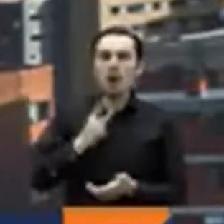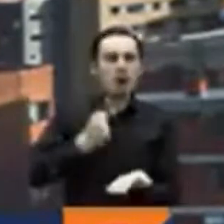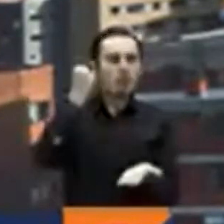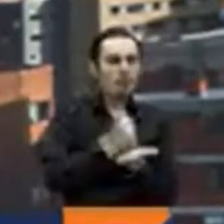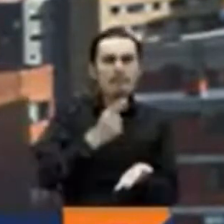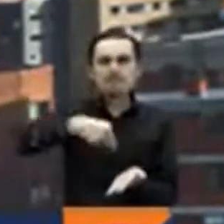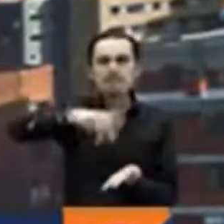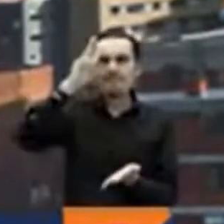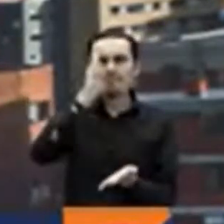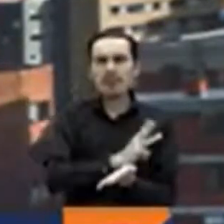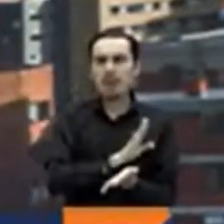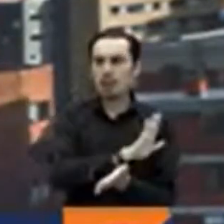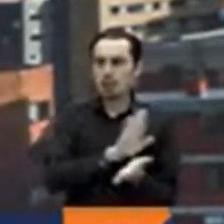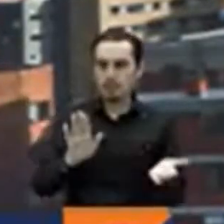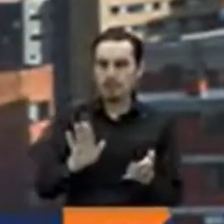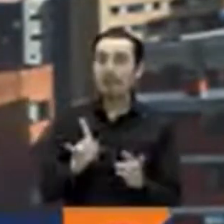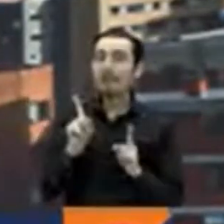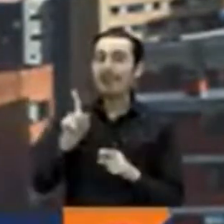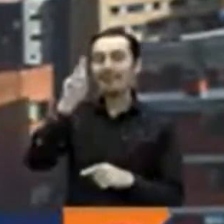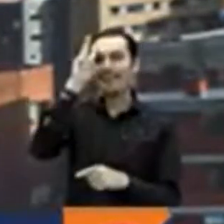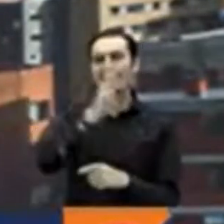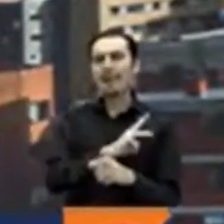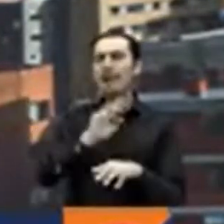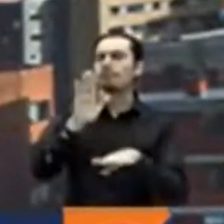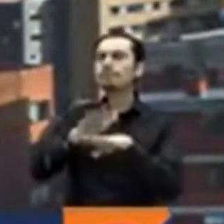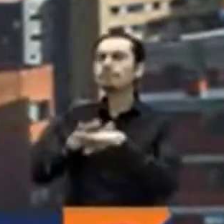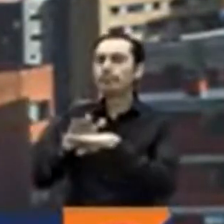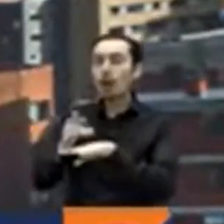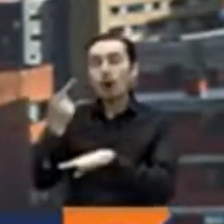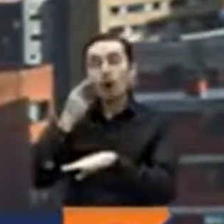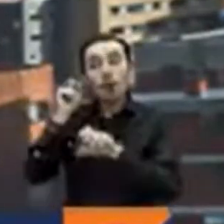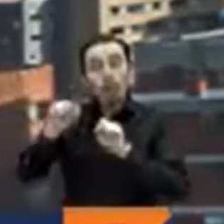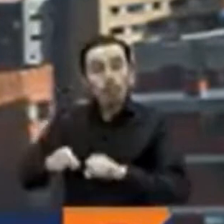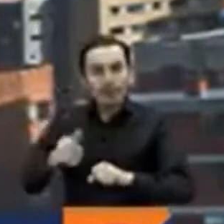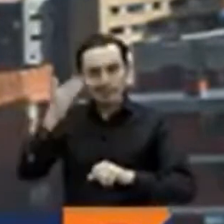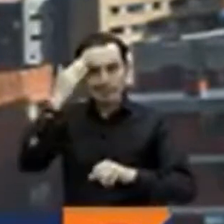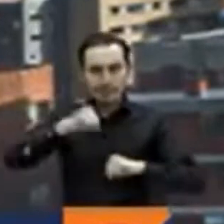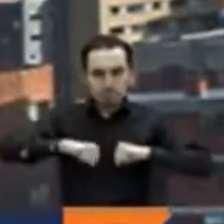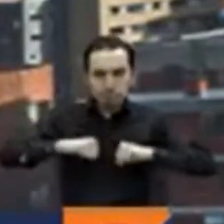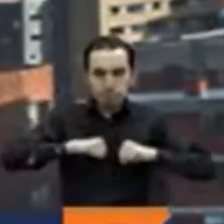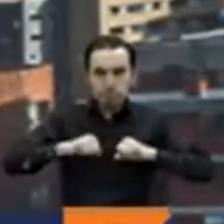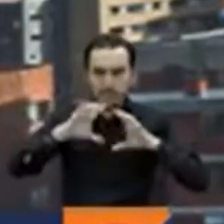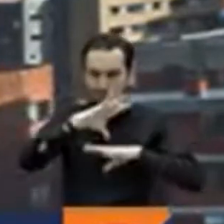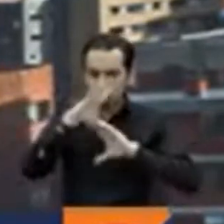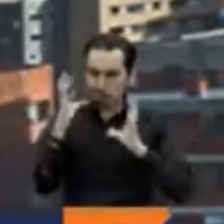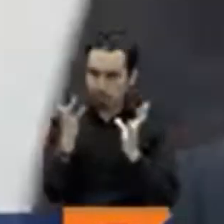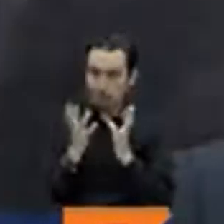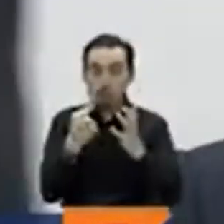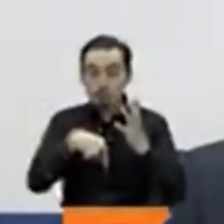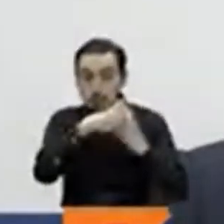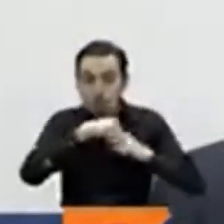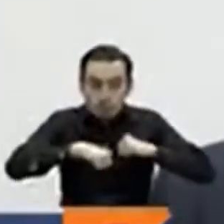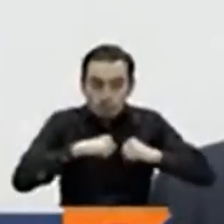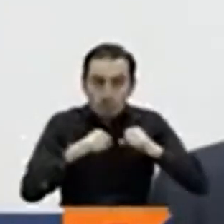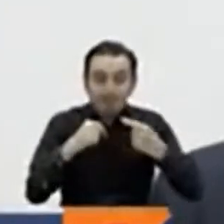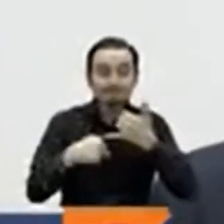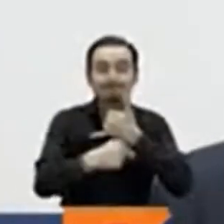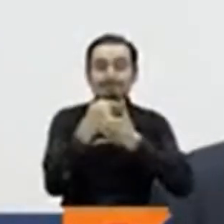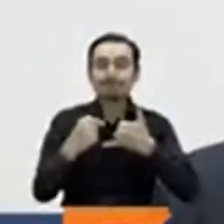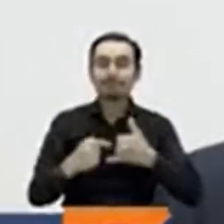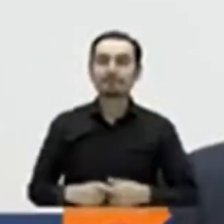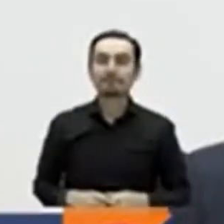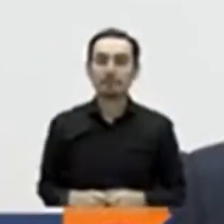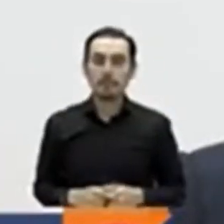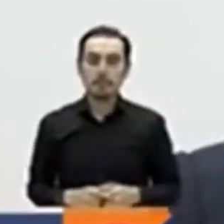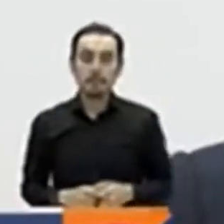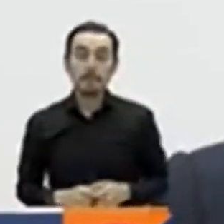obligatorio. Sin embargo, el Ejército explicó las afectaciones que esto traería a las operaciones en el país. Se nos afectaría la